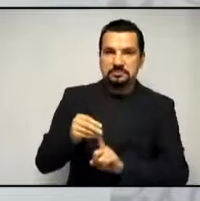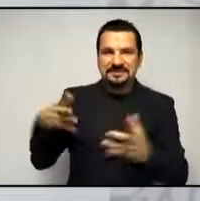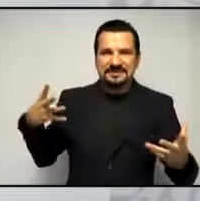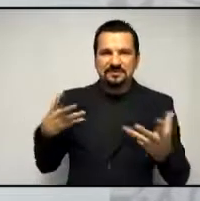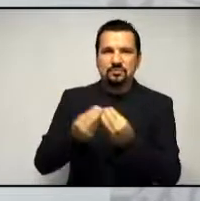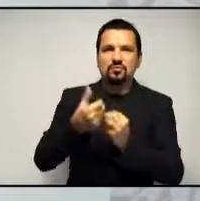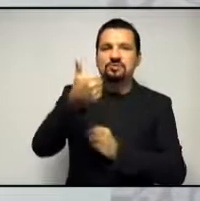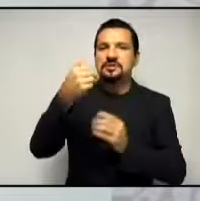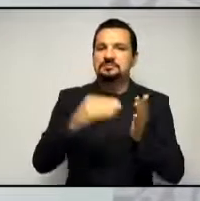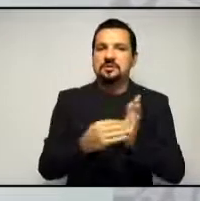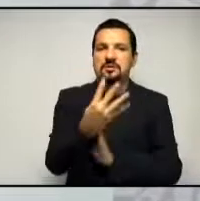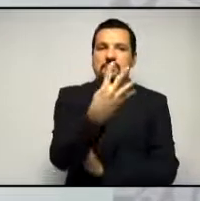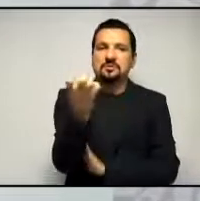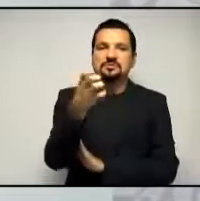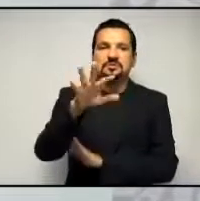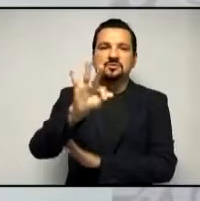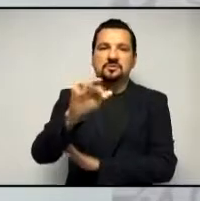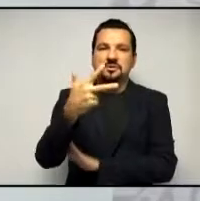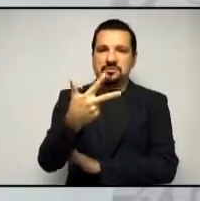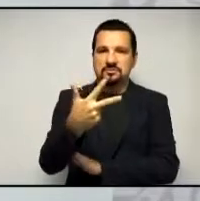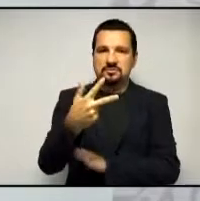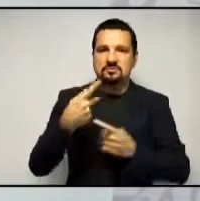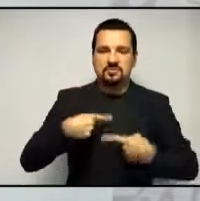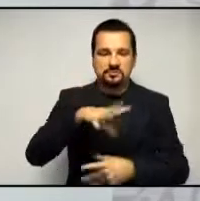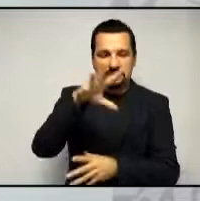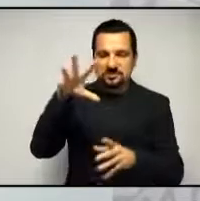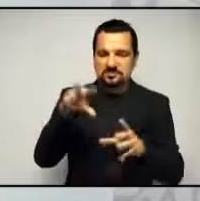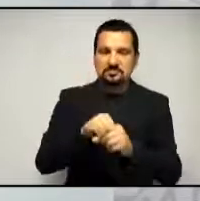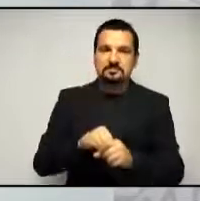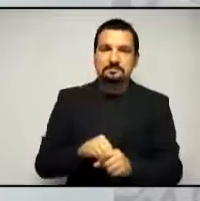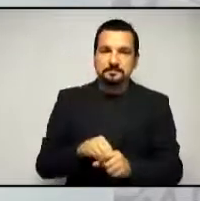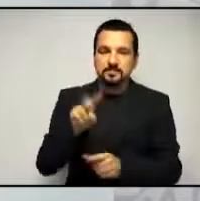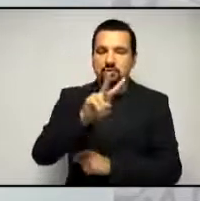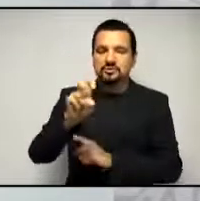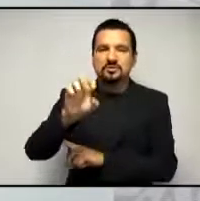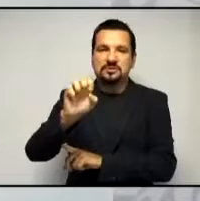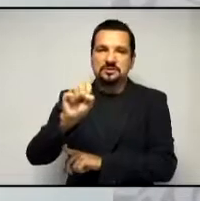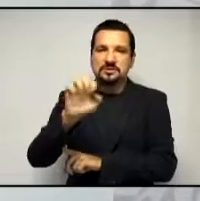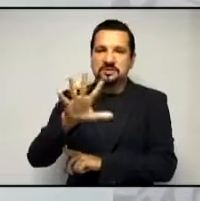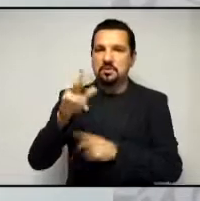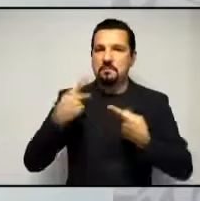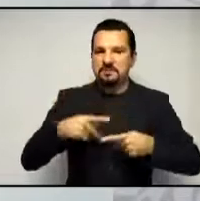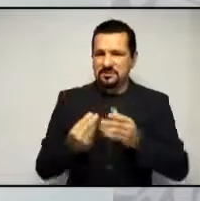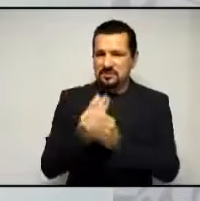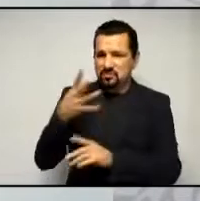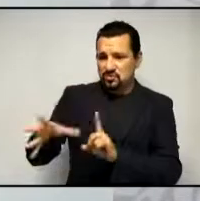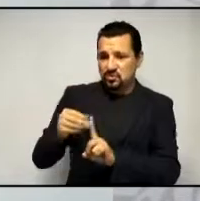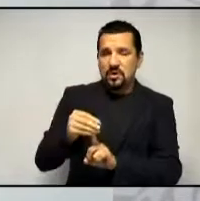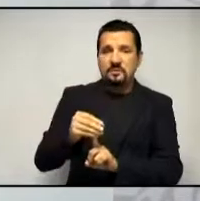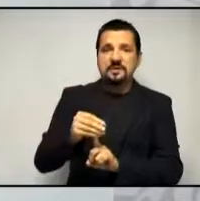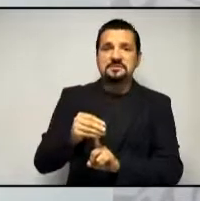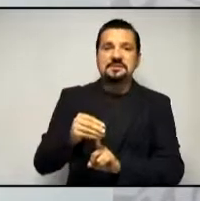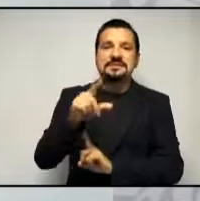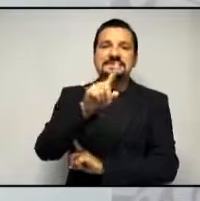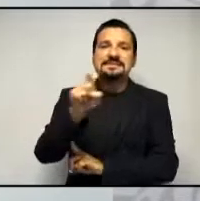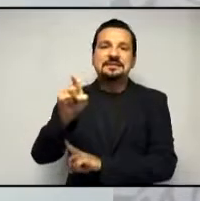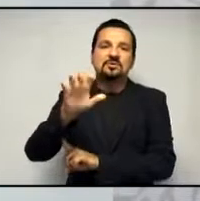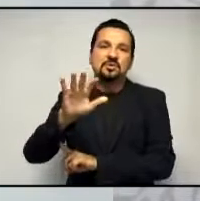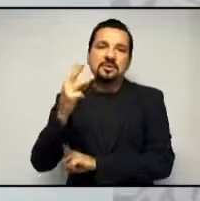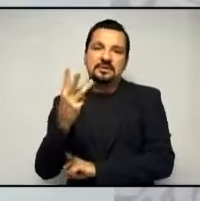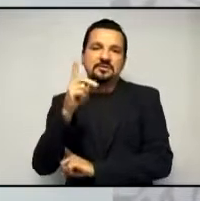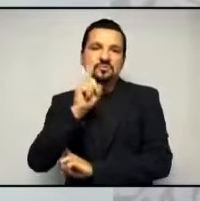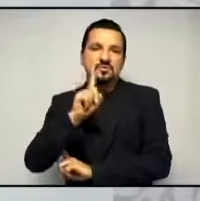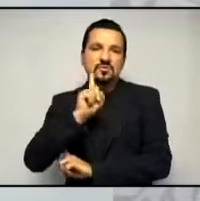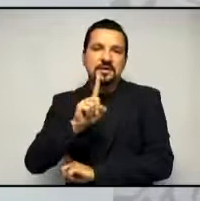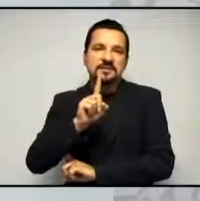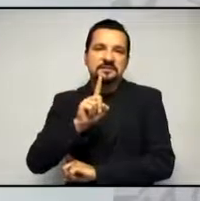acumulan 6 mil 448 en total los 275 casos ocurrieron en 153 mujeres